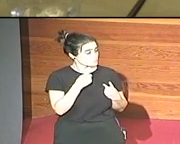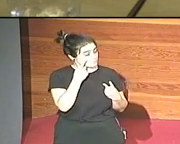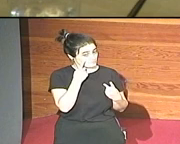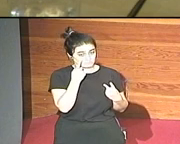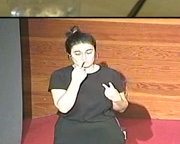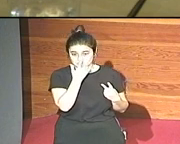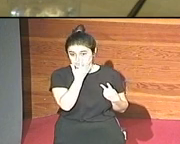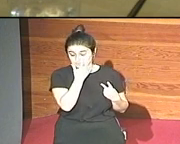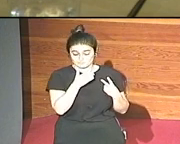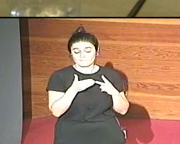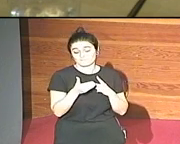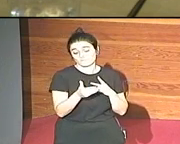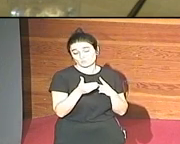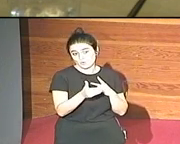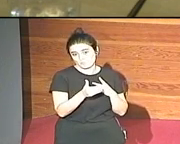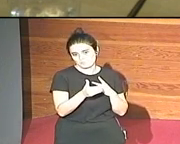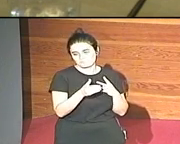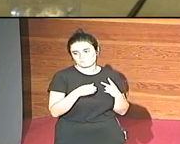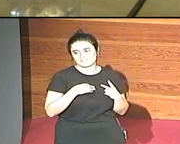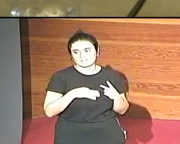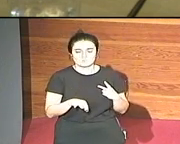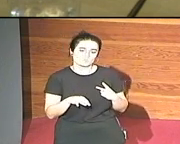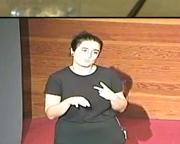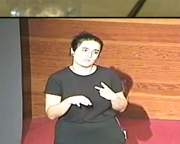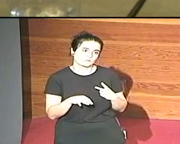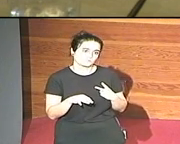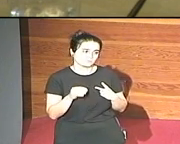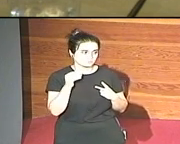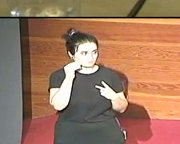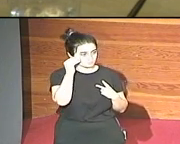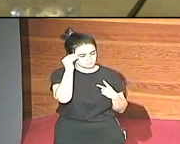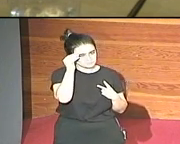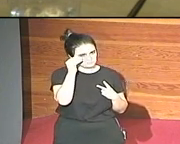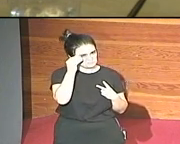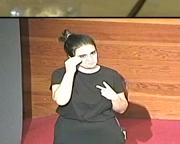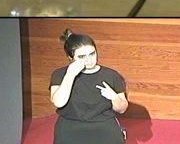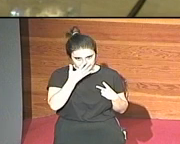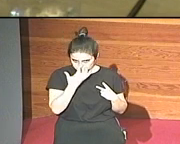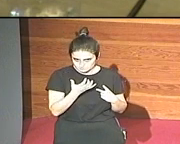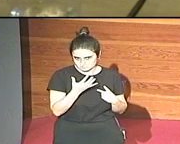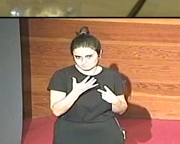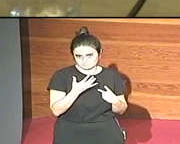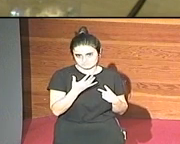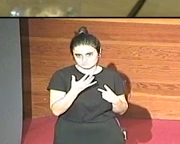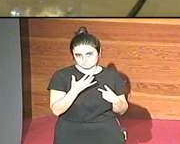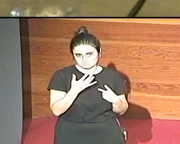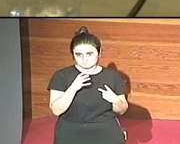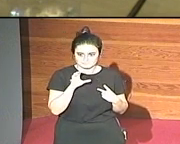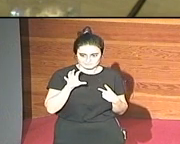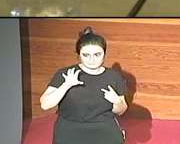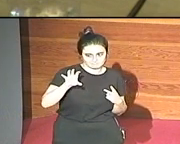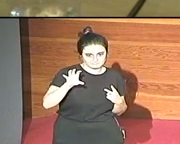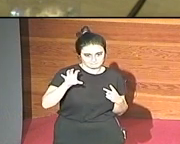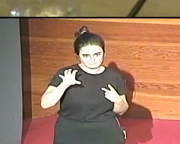futuro cercano se podría considerar seriamente y reconocer a este Estado como un